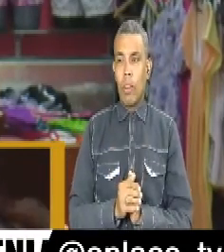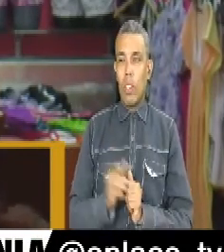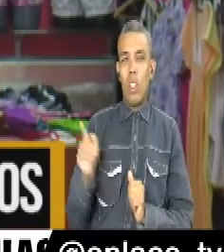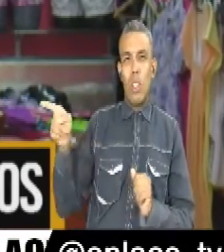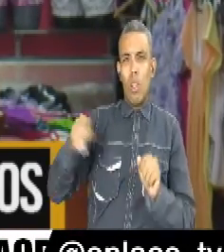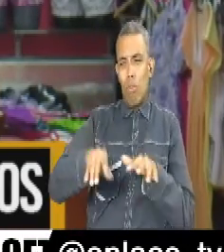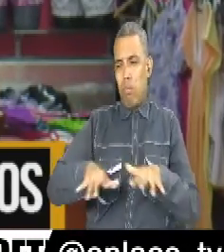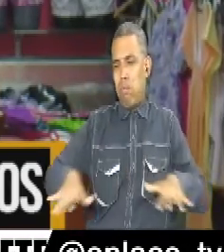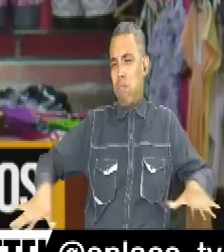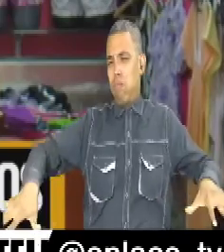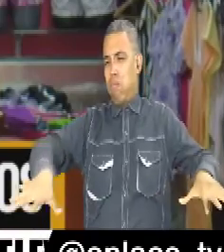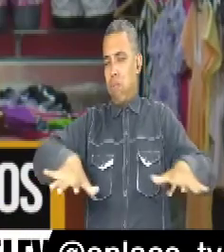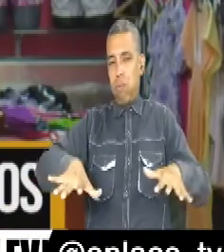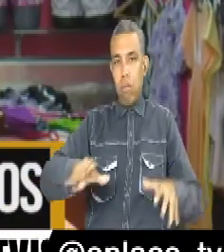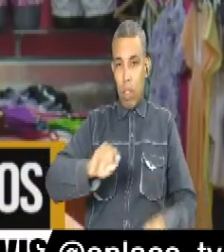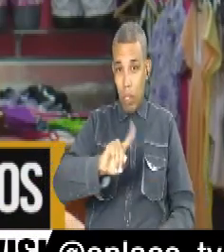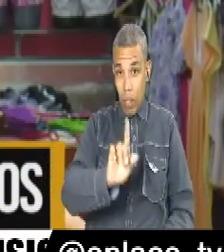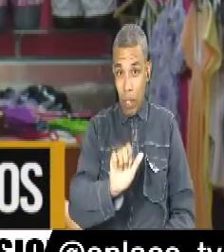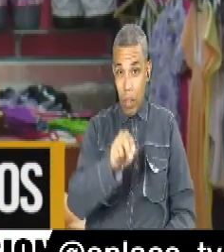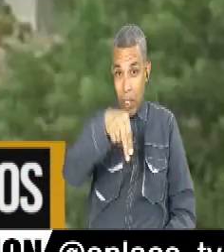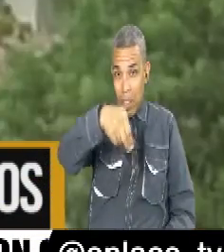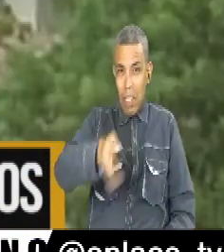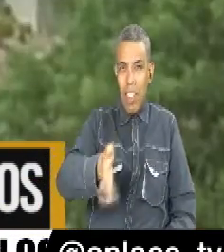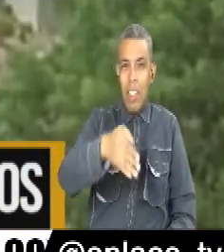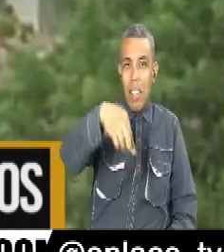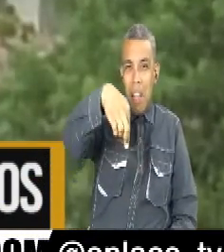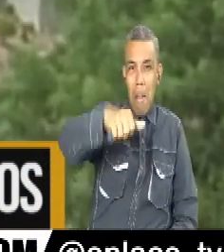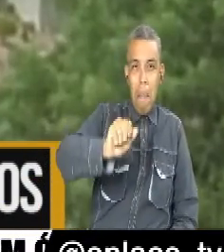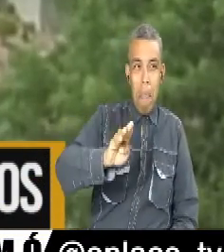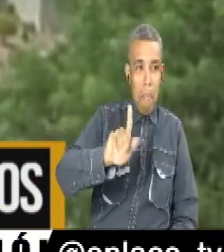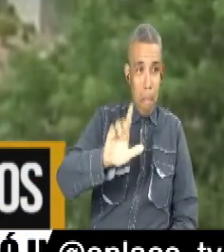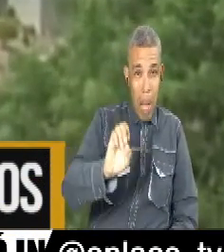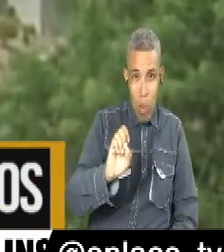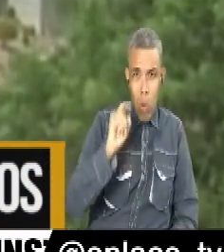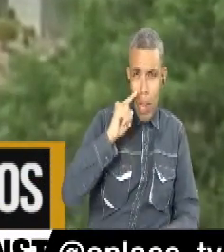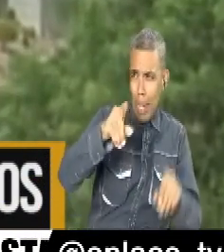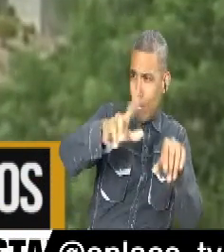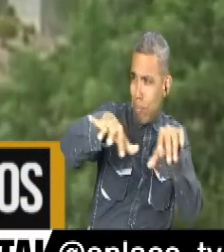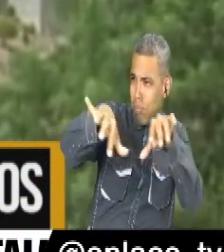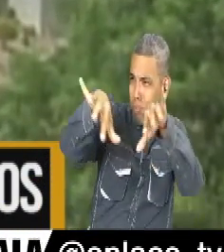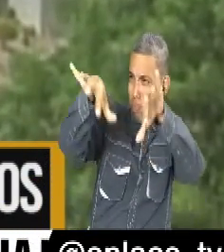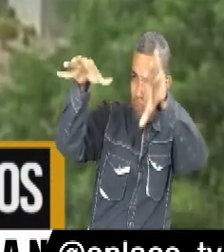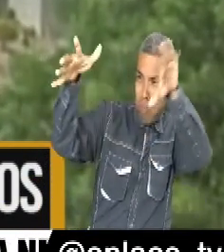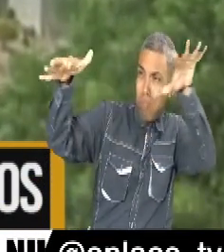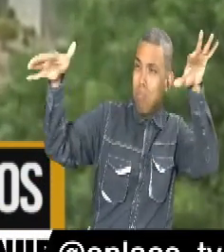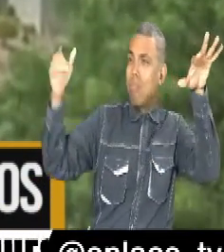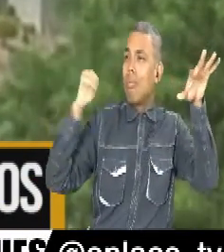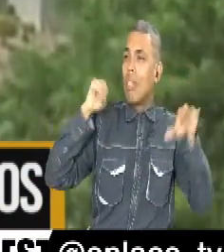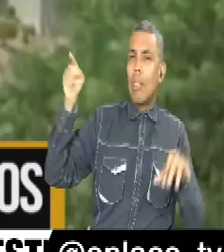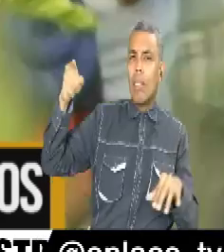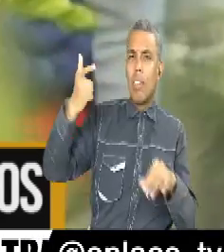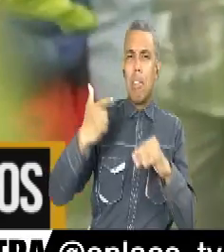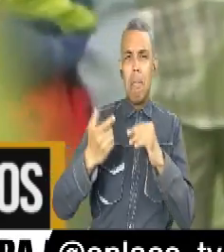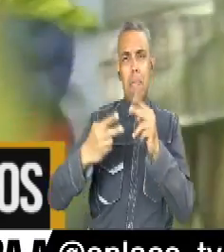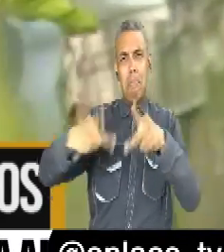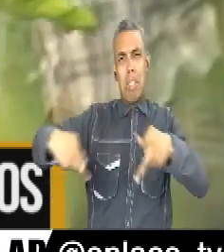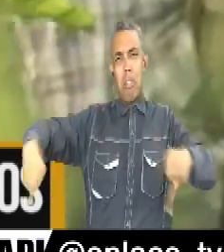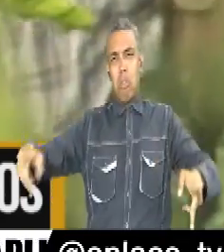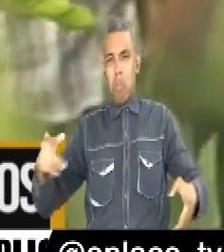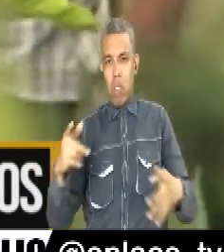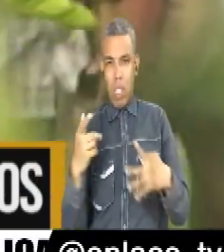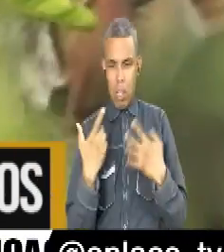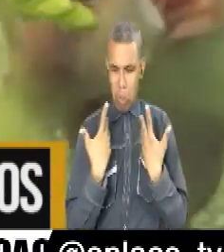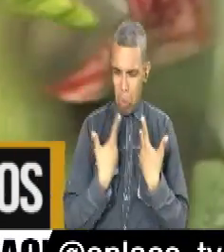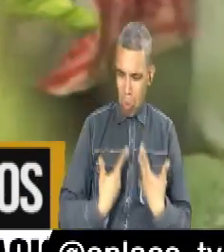zona rural de San Pablo, ¿ya?, se observan personajes extraños que ellos le llaman zorrosolos, y